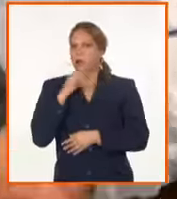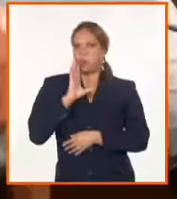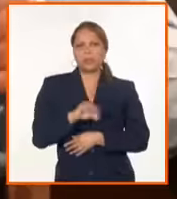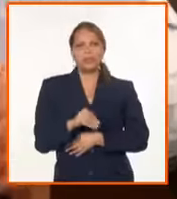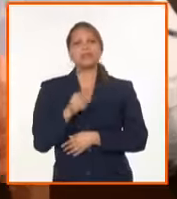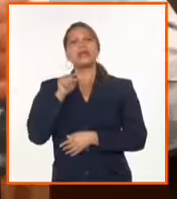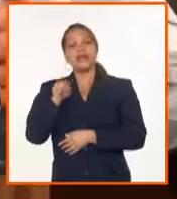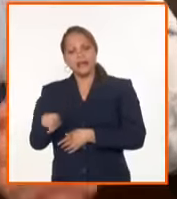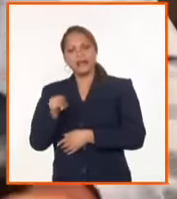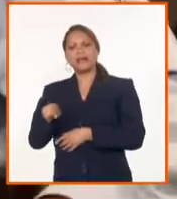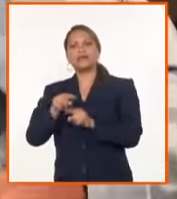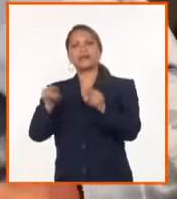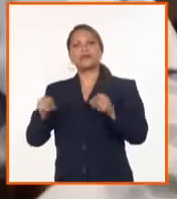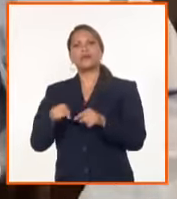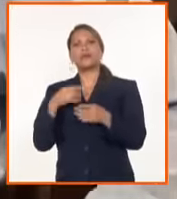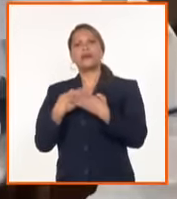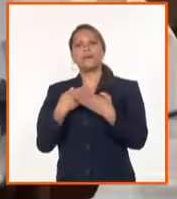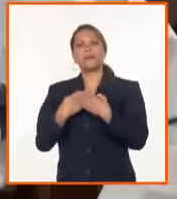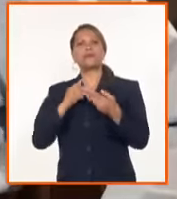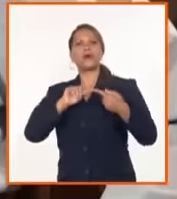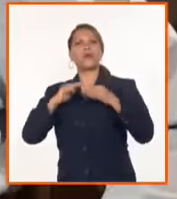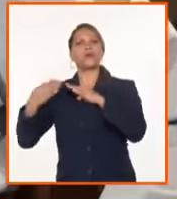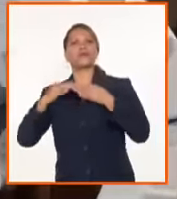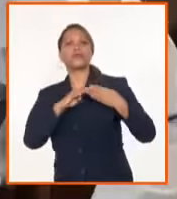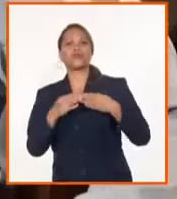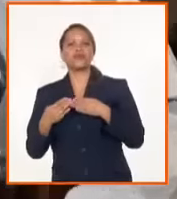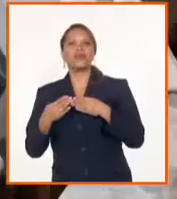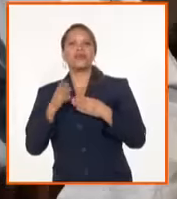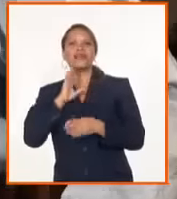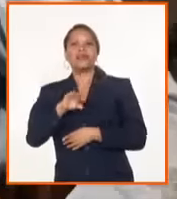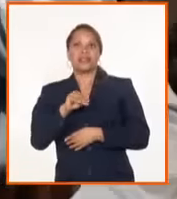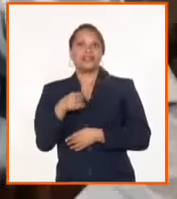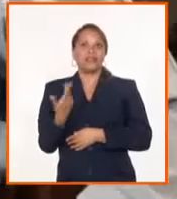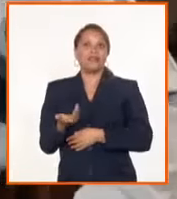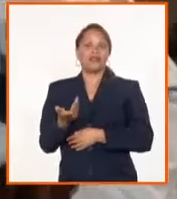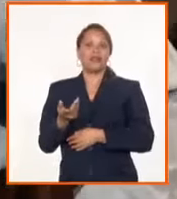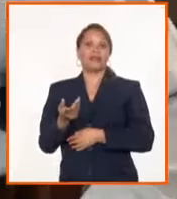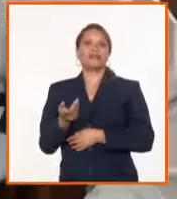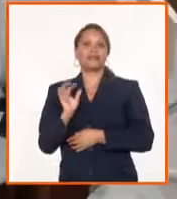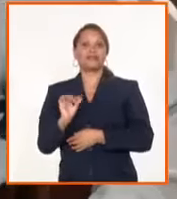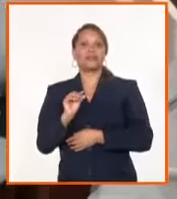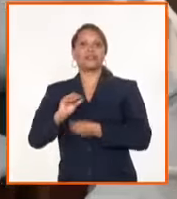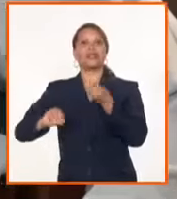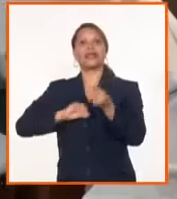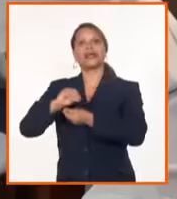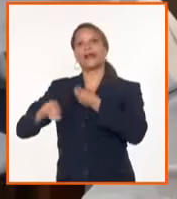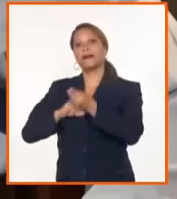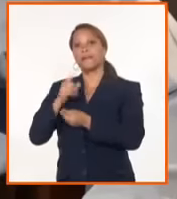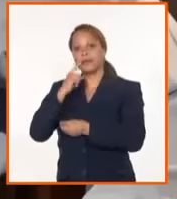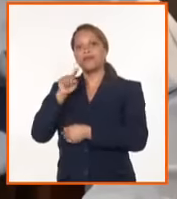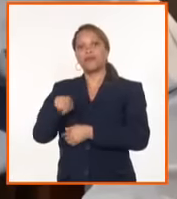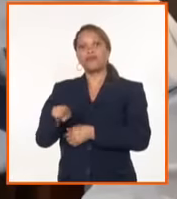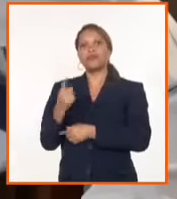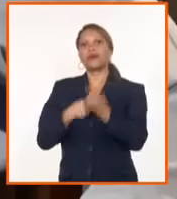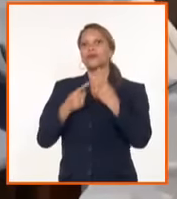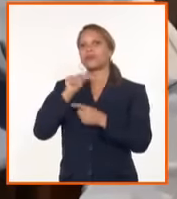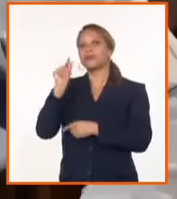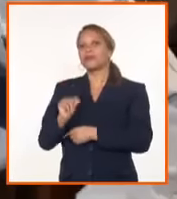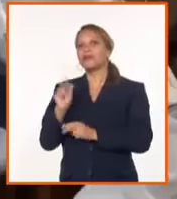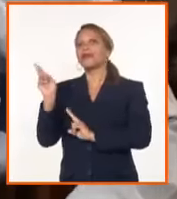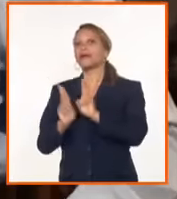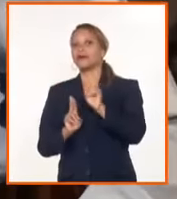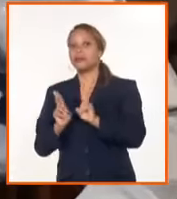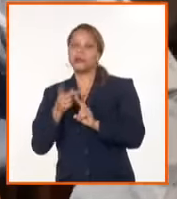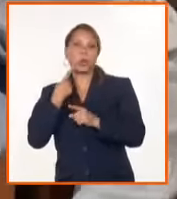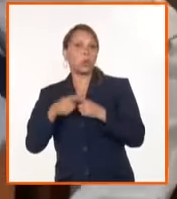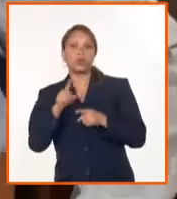convertir ese sector en un sector de oposición. Le dijeron a ellos que iban a ser agentes de cambio. Y hemos visto la reacción de muchos de ellos, que no se han